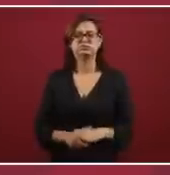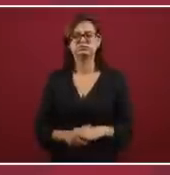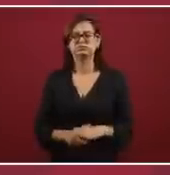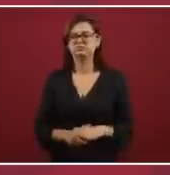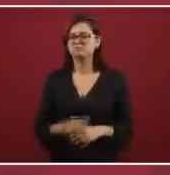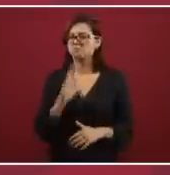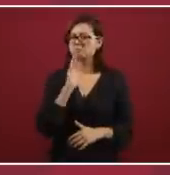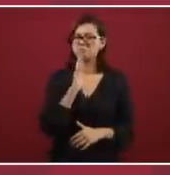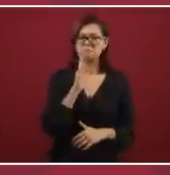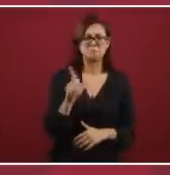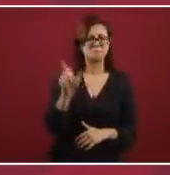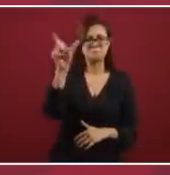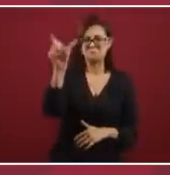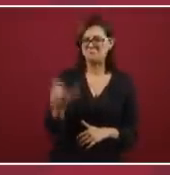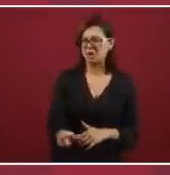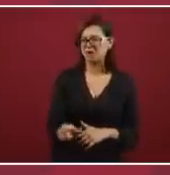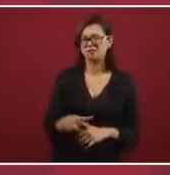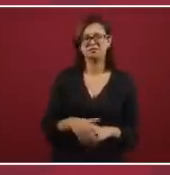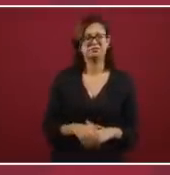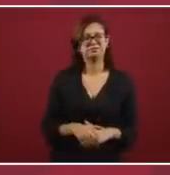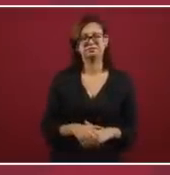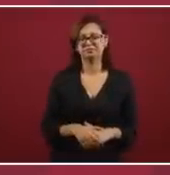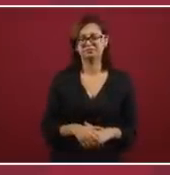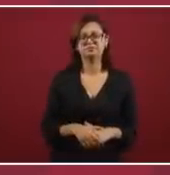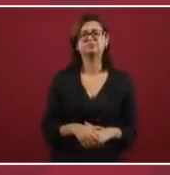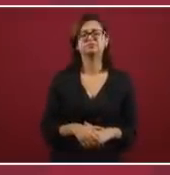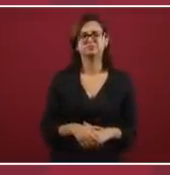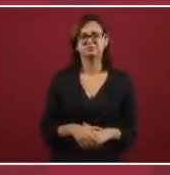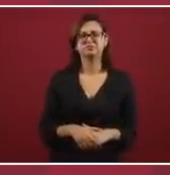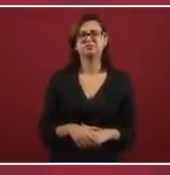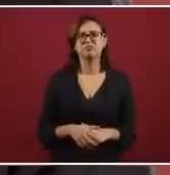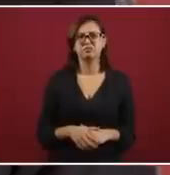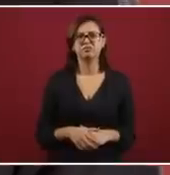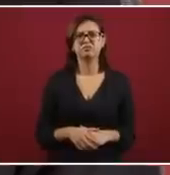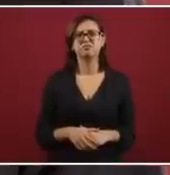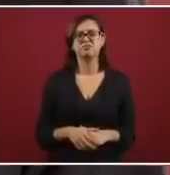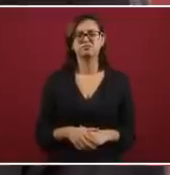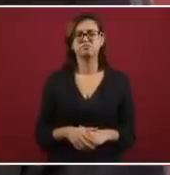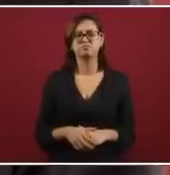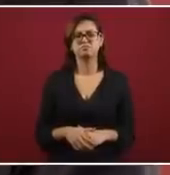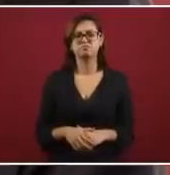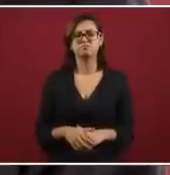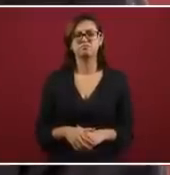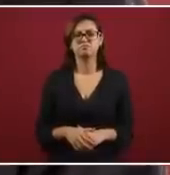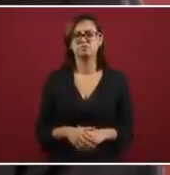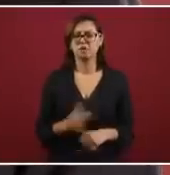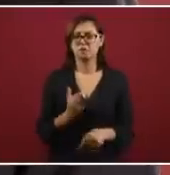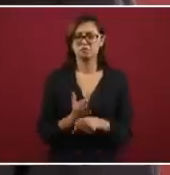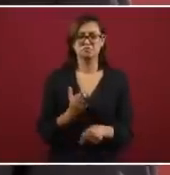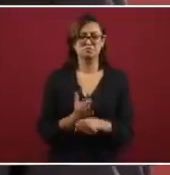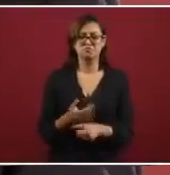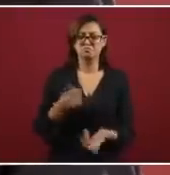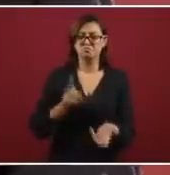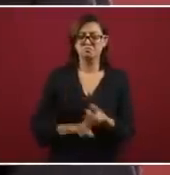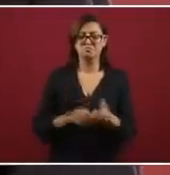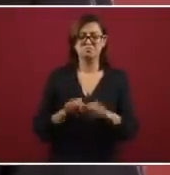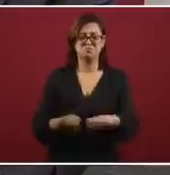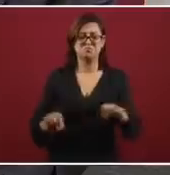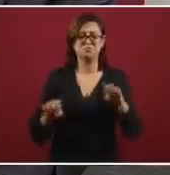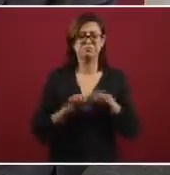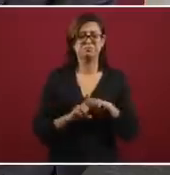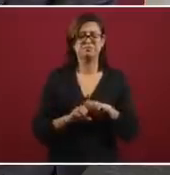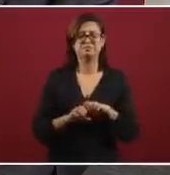de lo mejor que se tiene en estos momentos